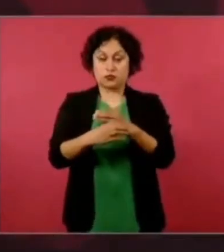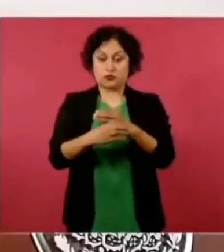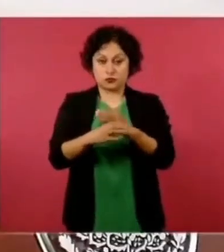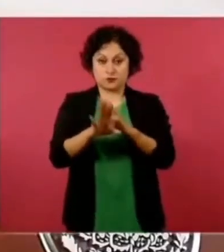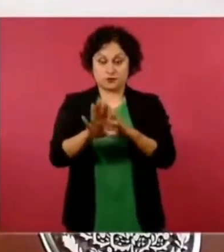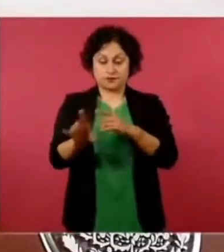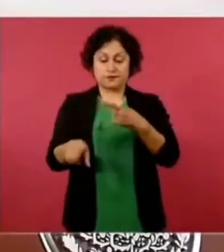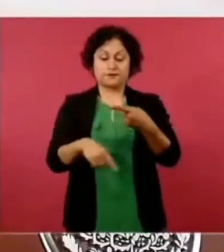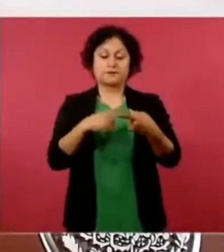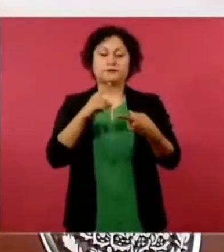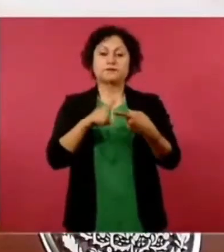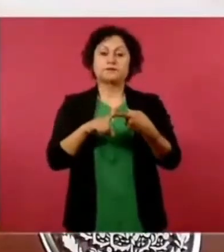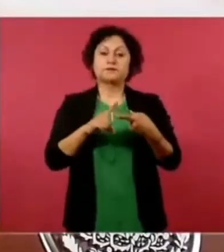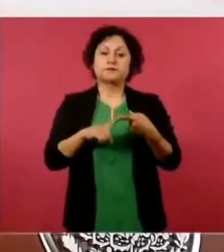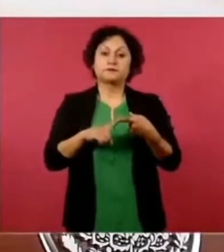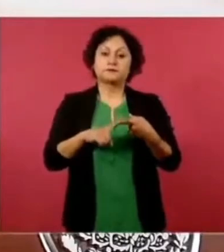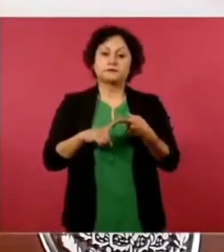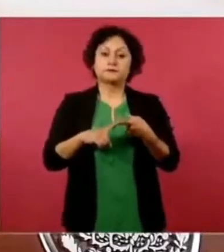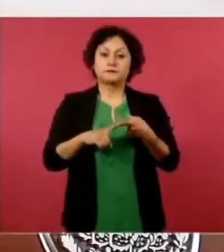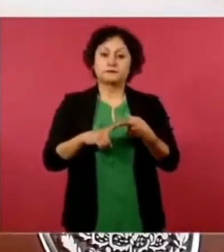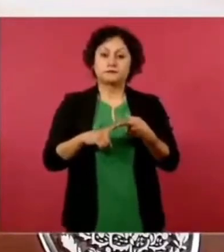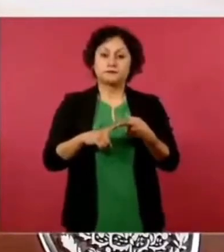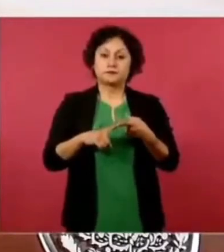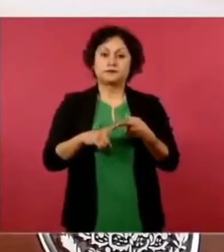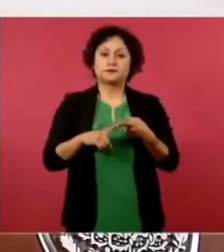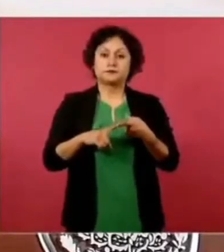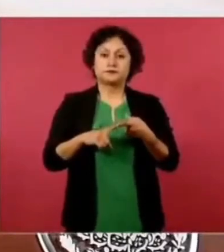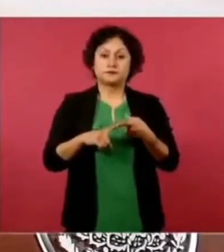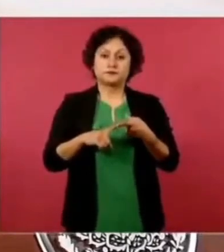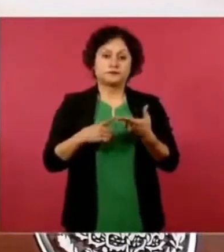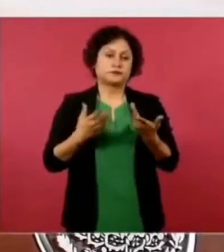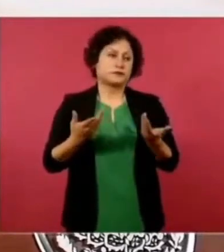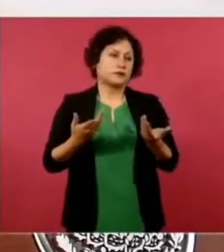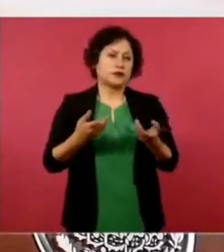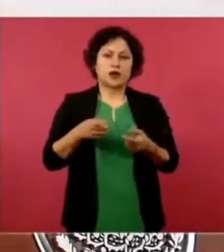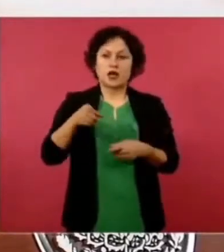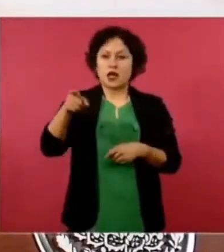Una es culpar al ejército